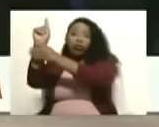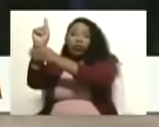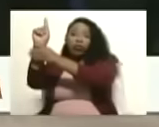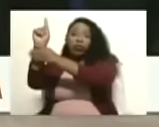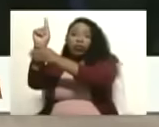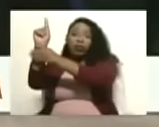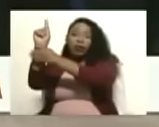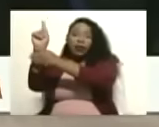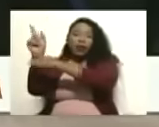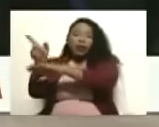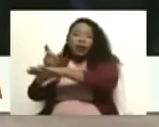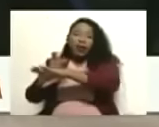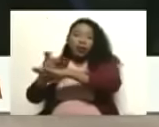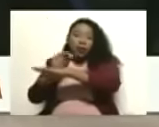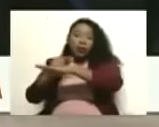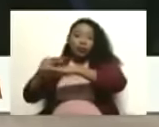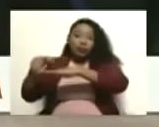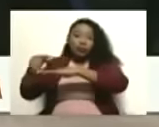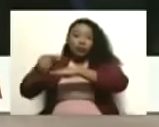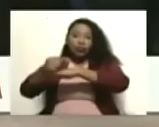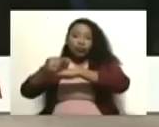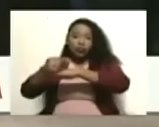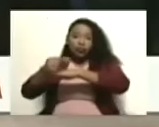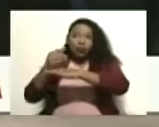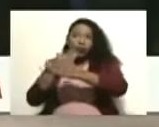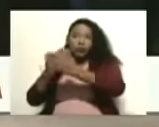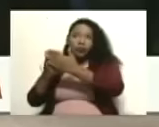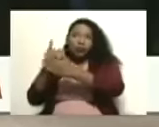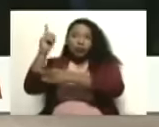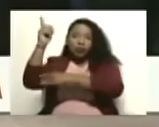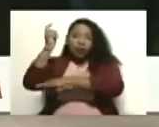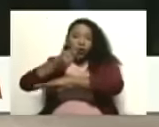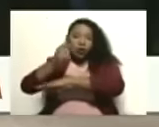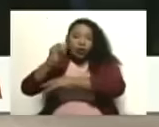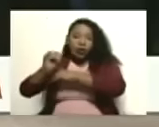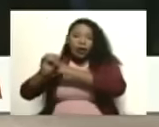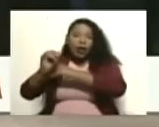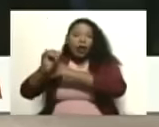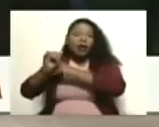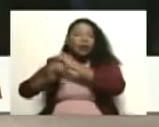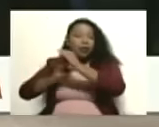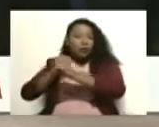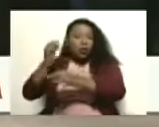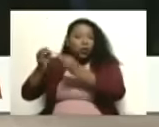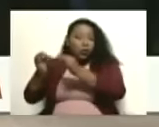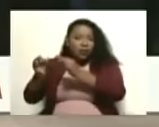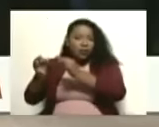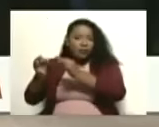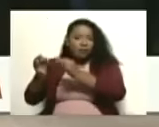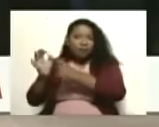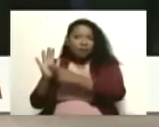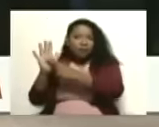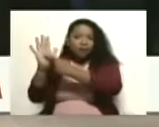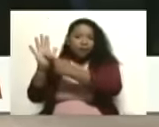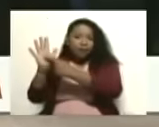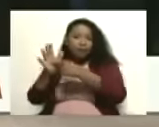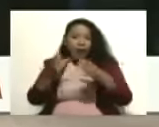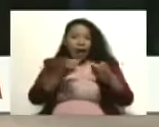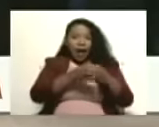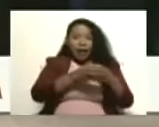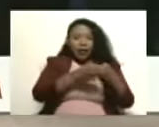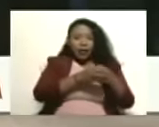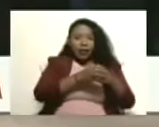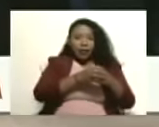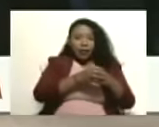República, del gobierno de la República Cooperativa de Guyana. La presentación de parte de nuestro equipo jurídico en